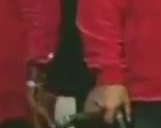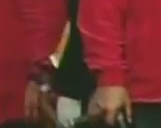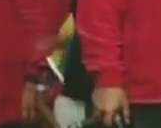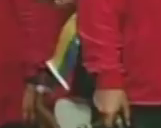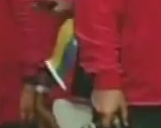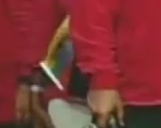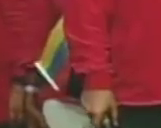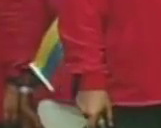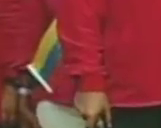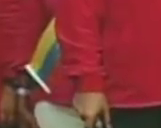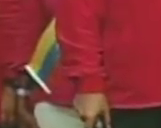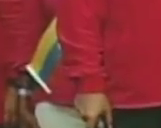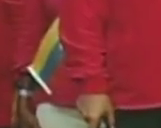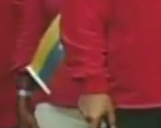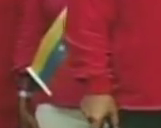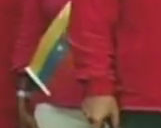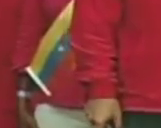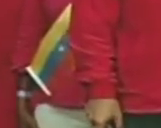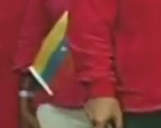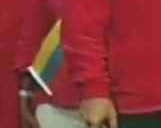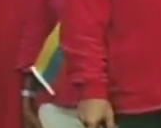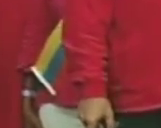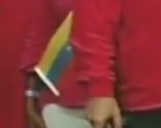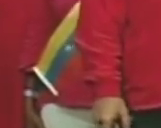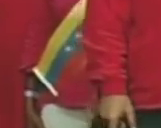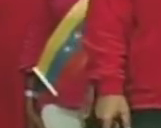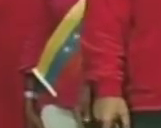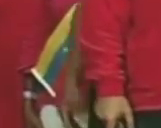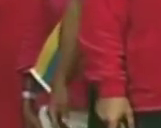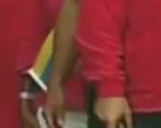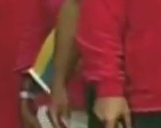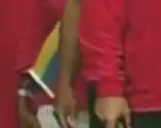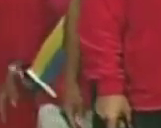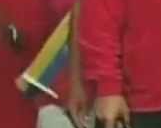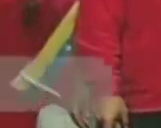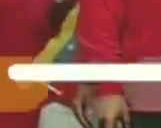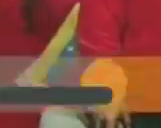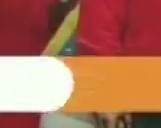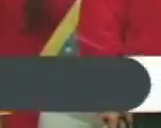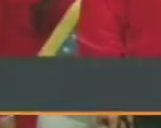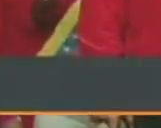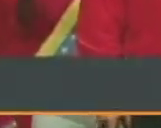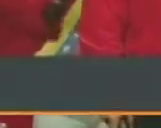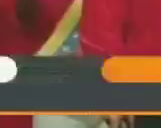quizás el más hermoso en el que he estado en toda la campaña electoral.